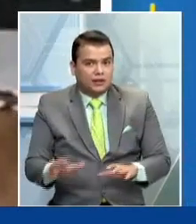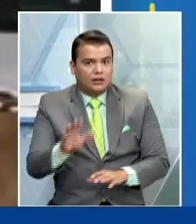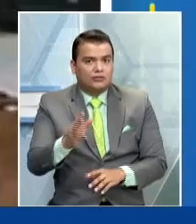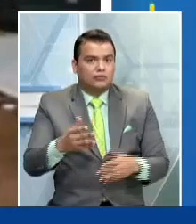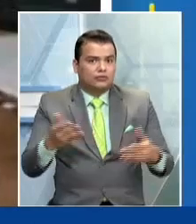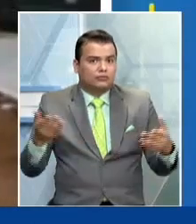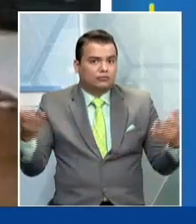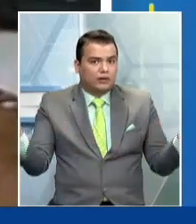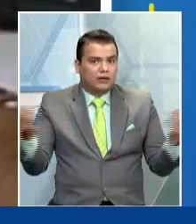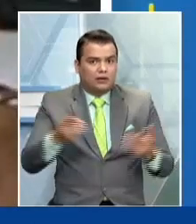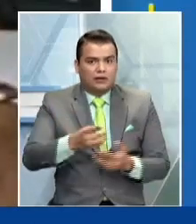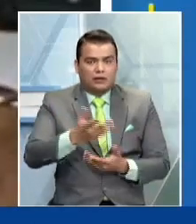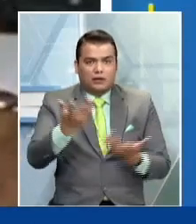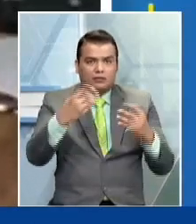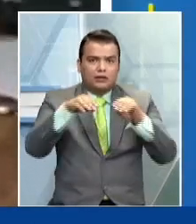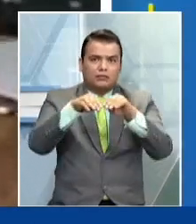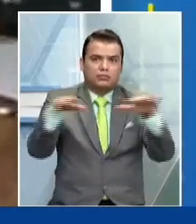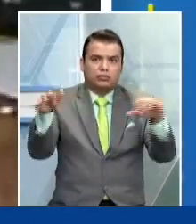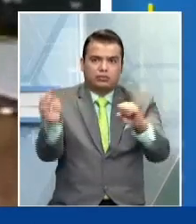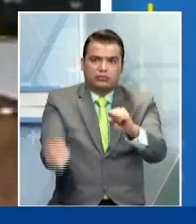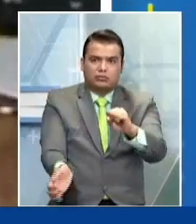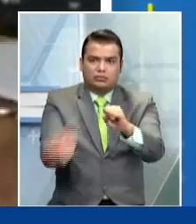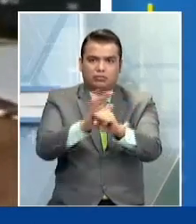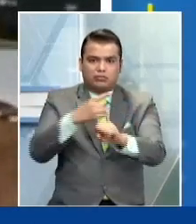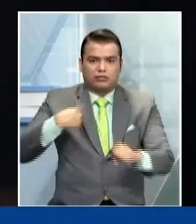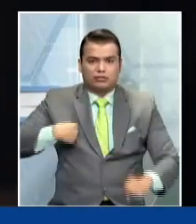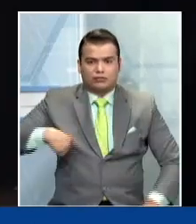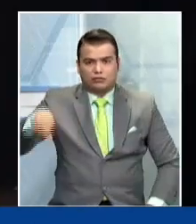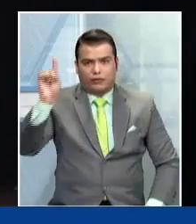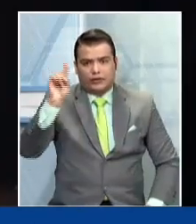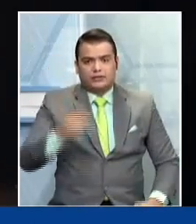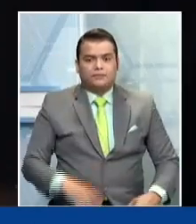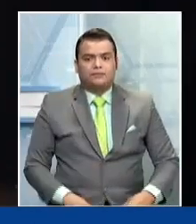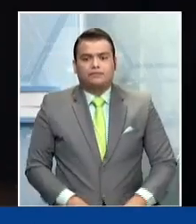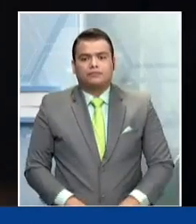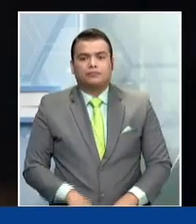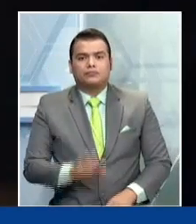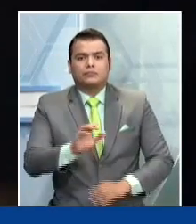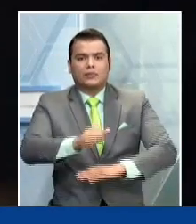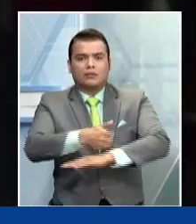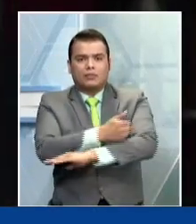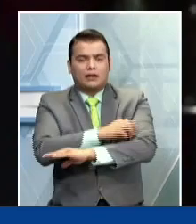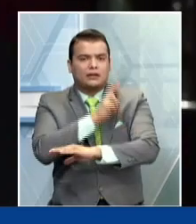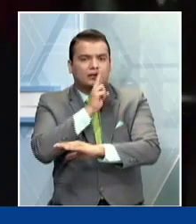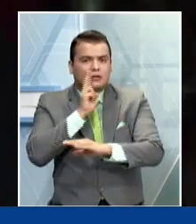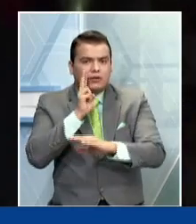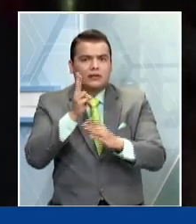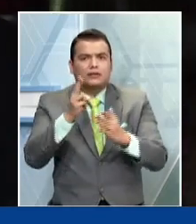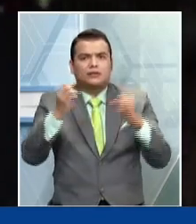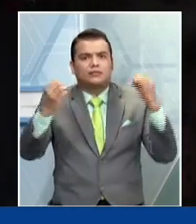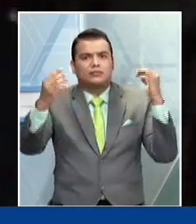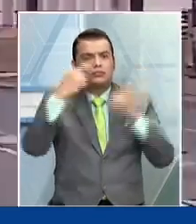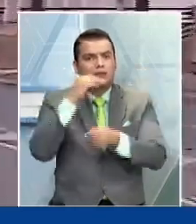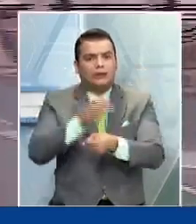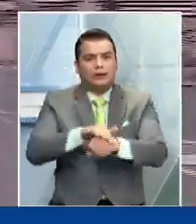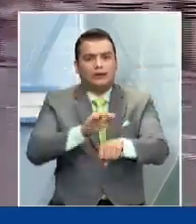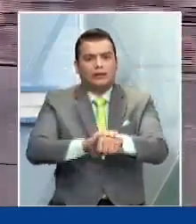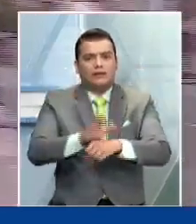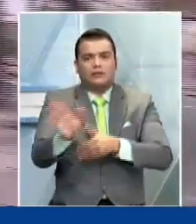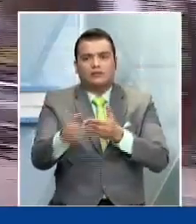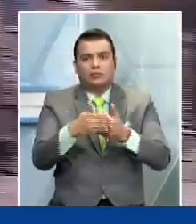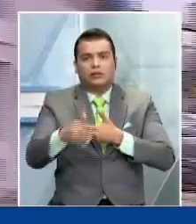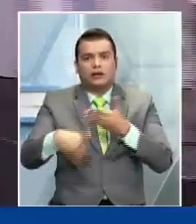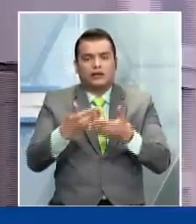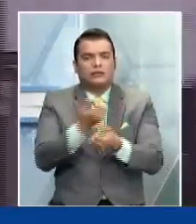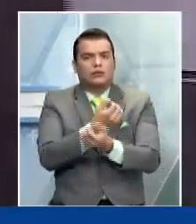un agente de difusión del virus COVID-19. Y es que los establecimientos nocturnos advierten que se han perdido más de 8.000 empleos y se han cerrado